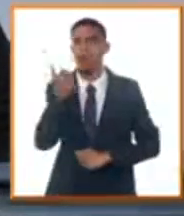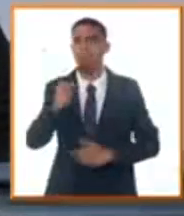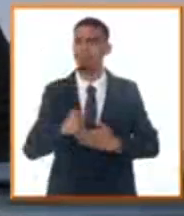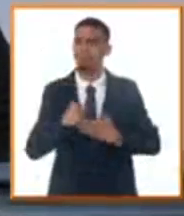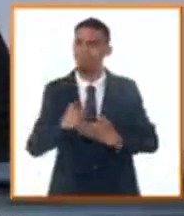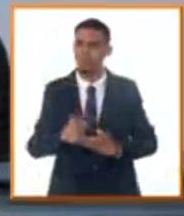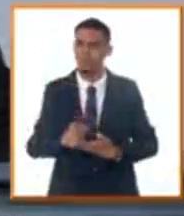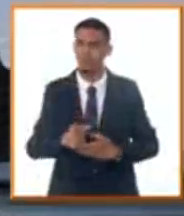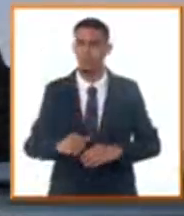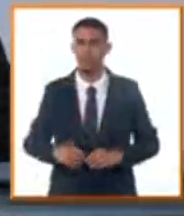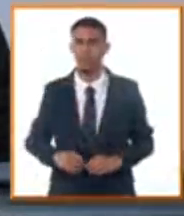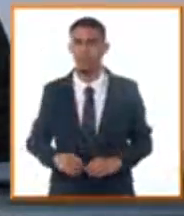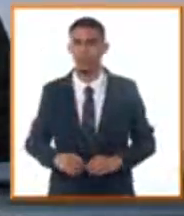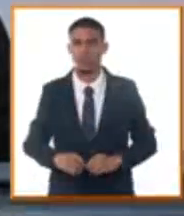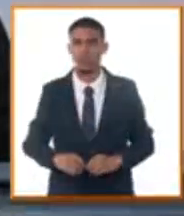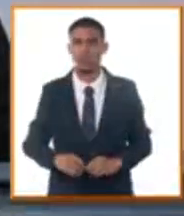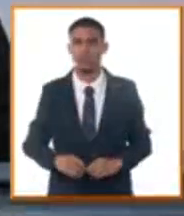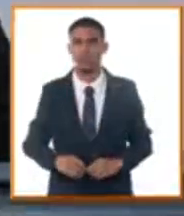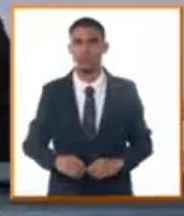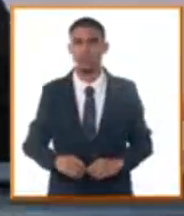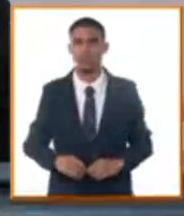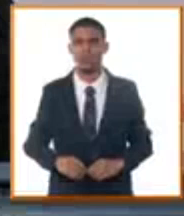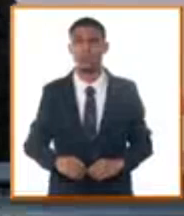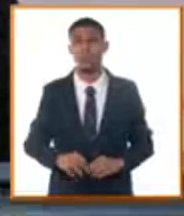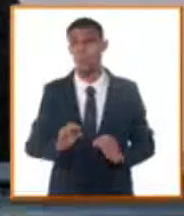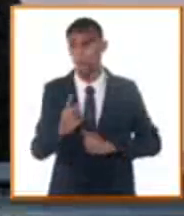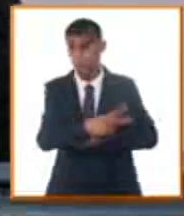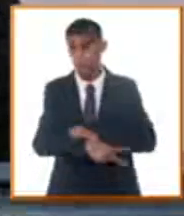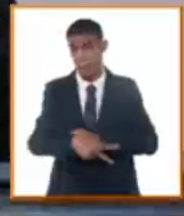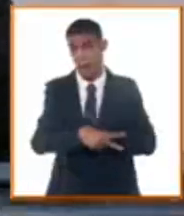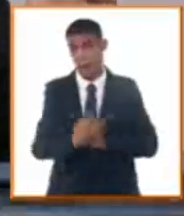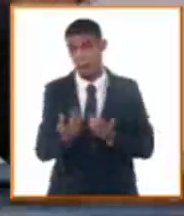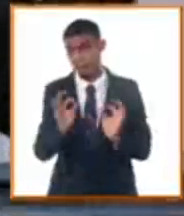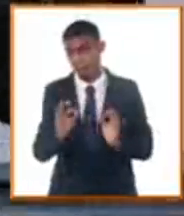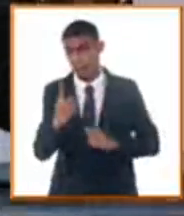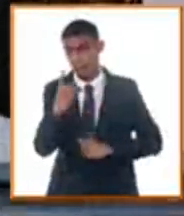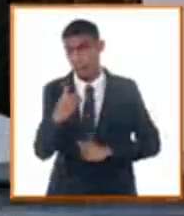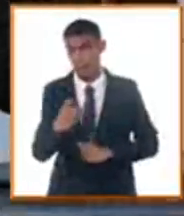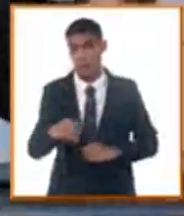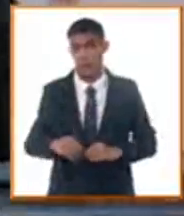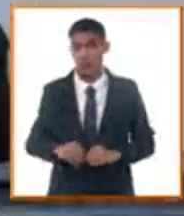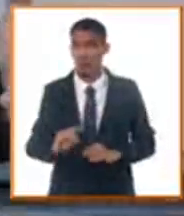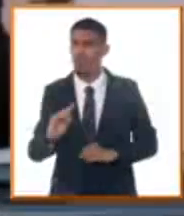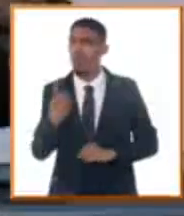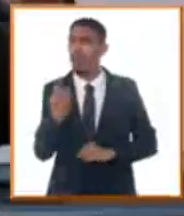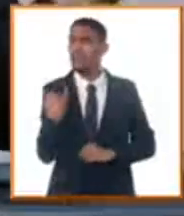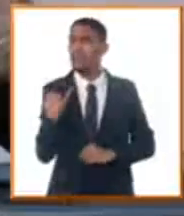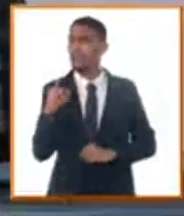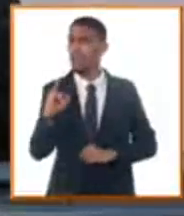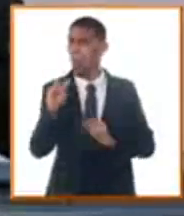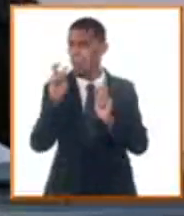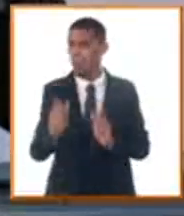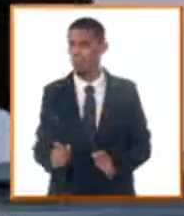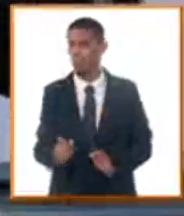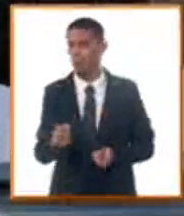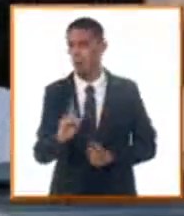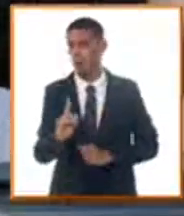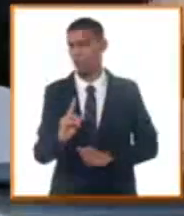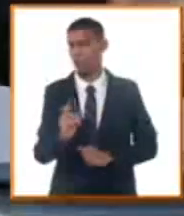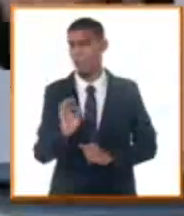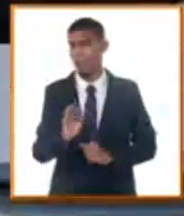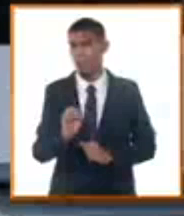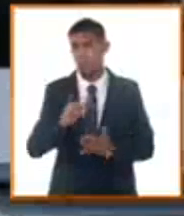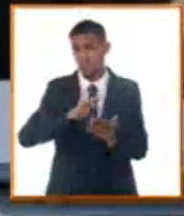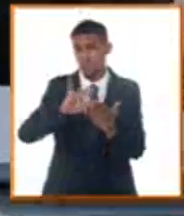empeño como este. Cosas que el país necesita. Ya no solo en el ámbito individual, como hemos hablado, ya TransferMóvil está